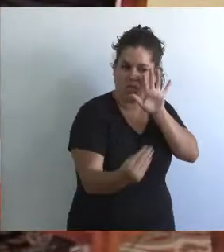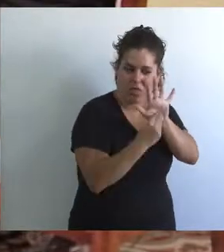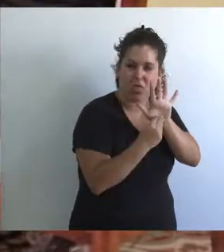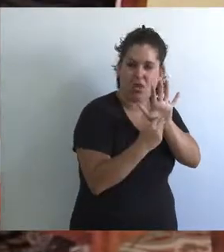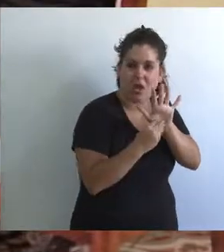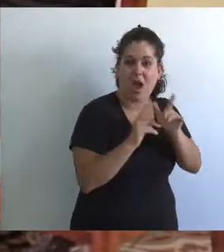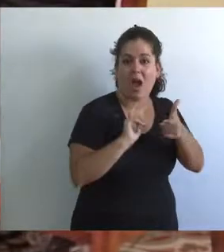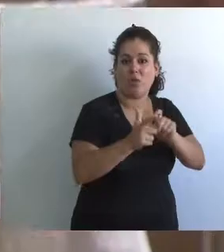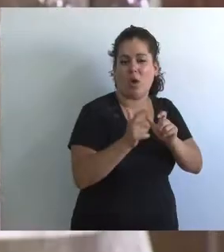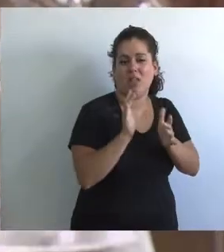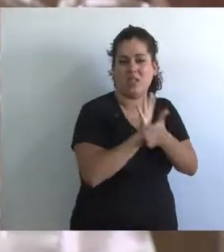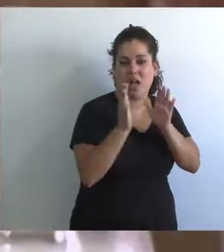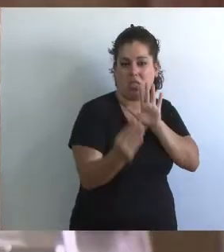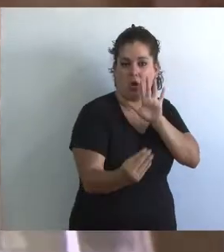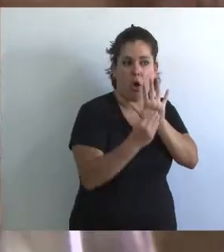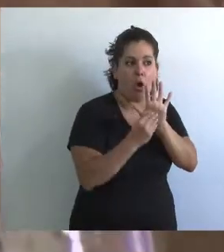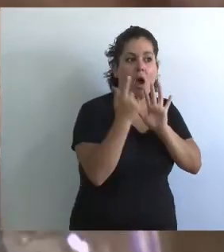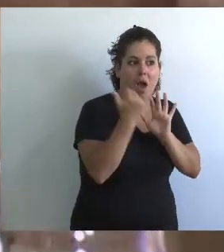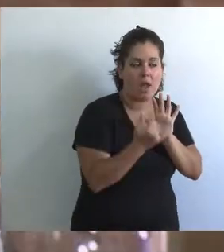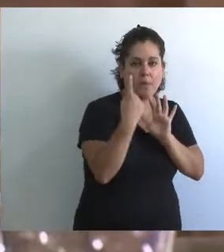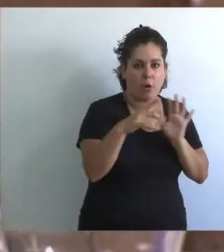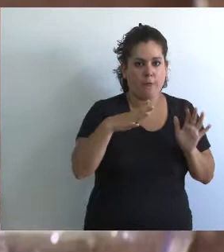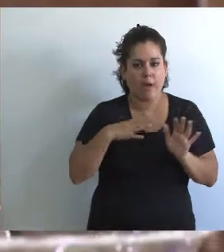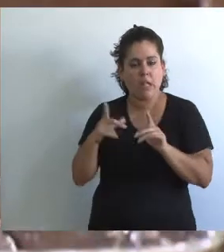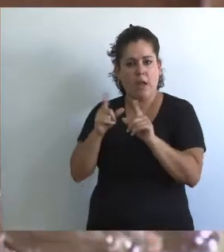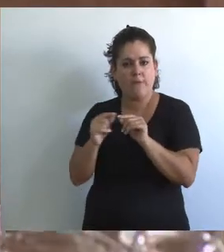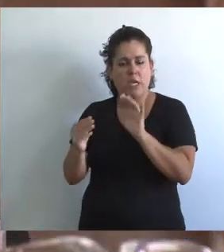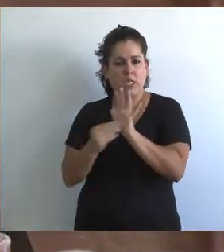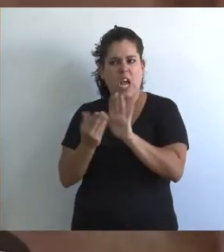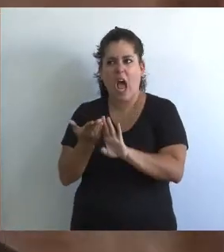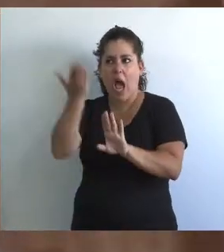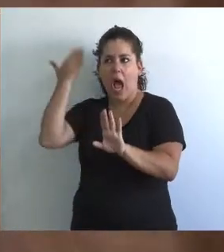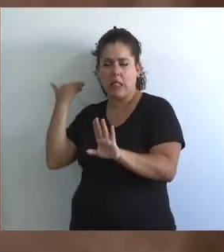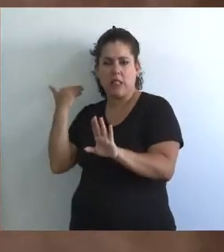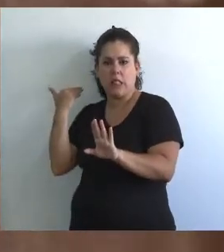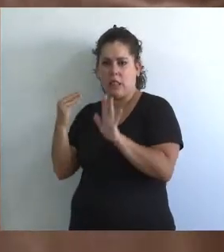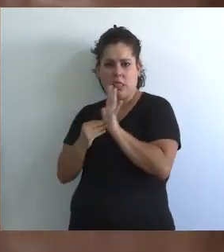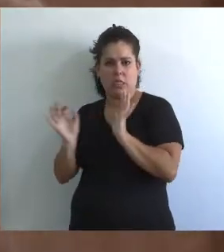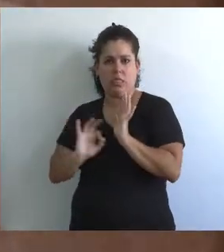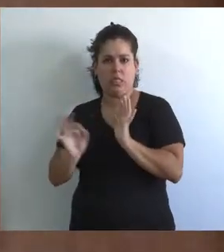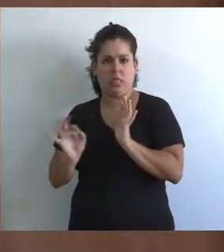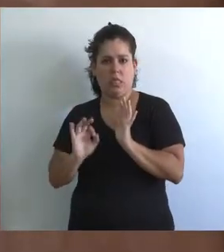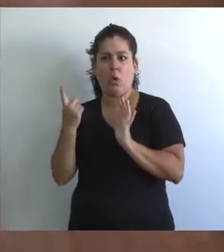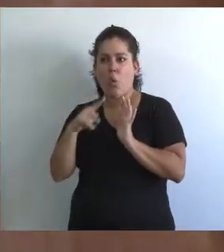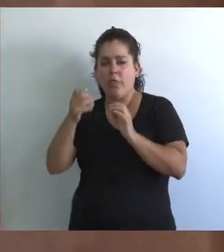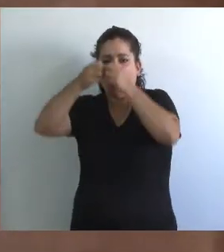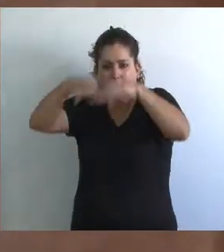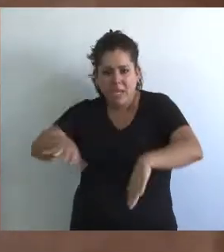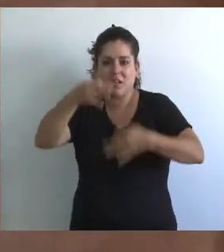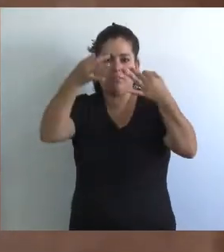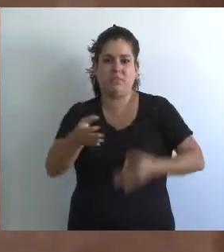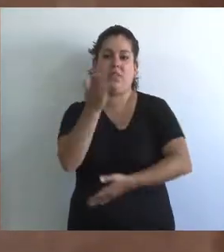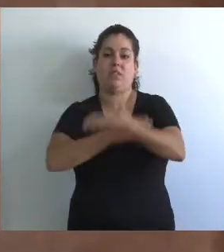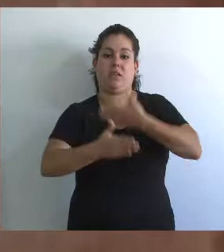en el certificado actualizado y no le ponen la fecha anterior en la cual fue otorgado o cuándo se originó